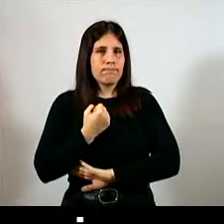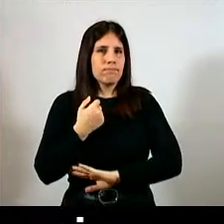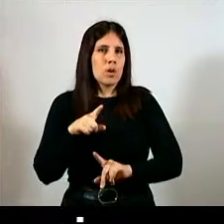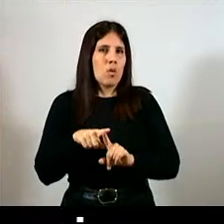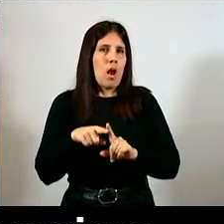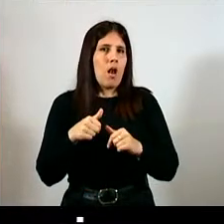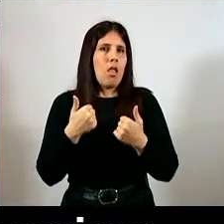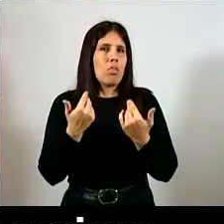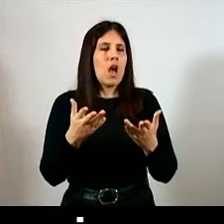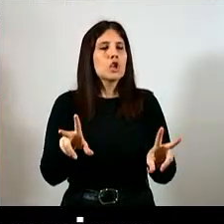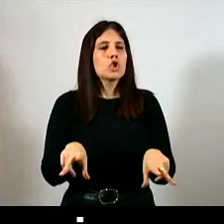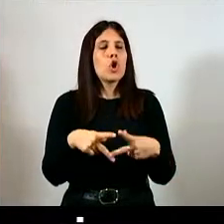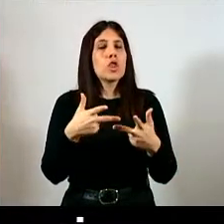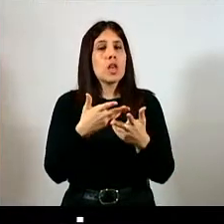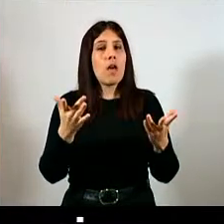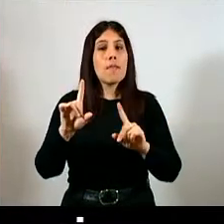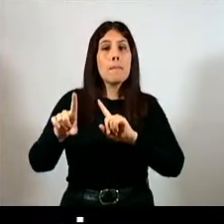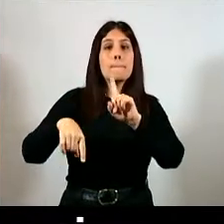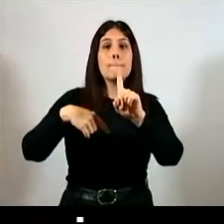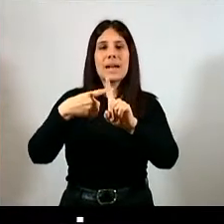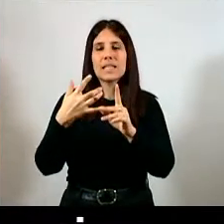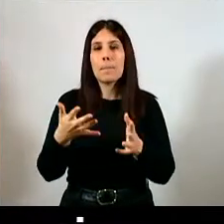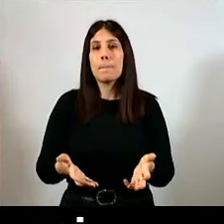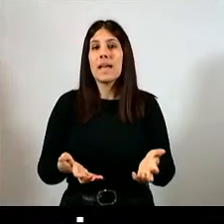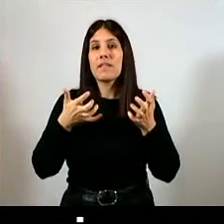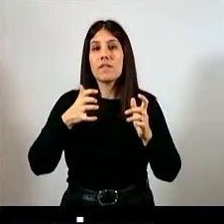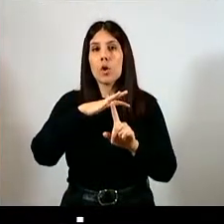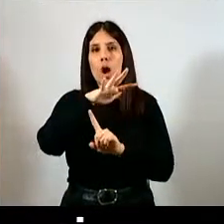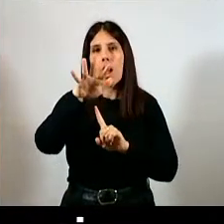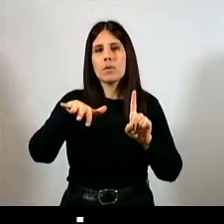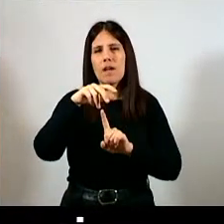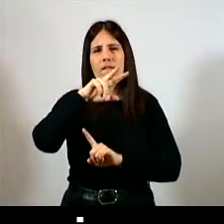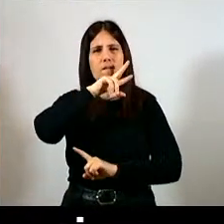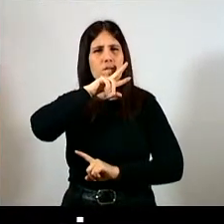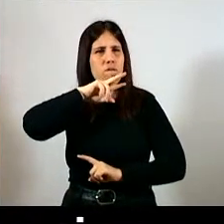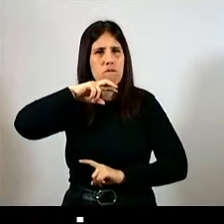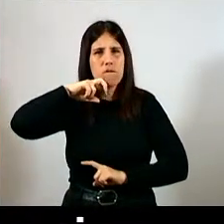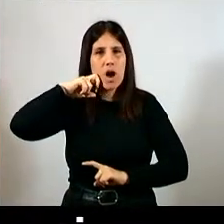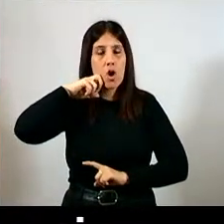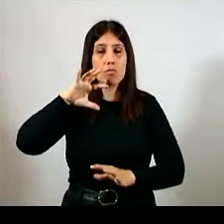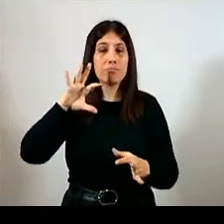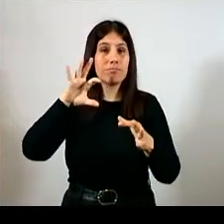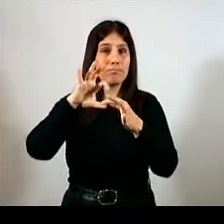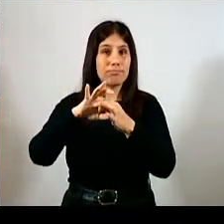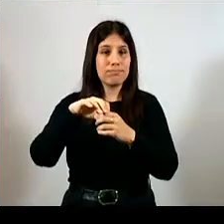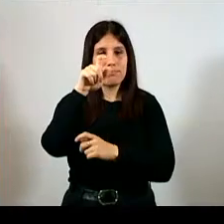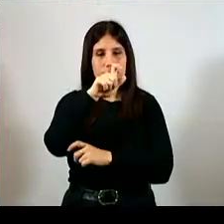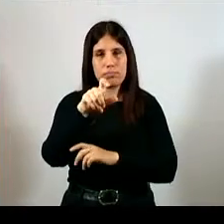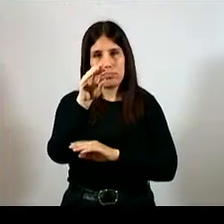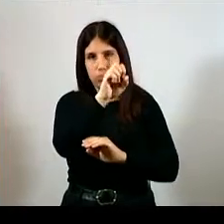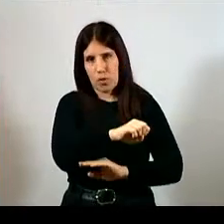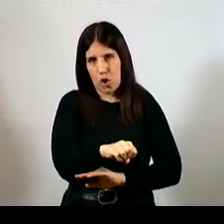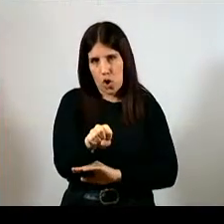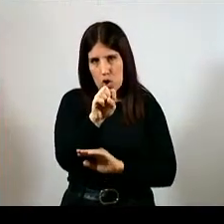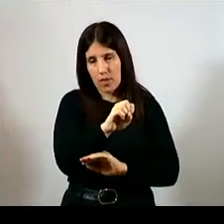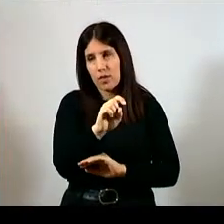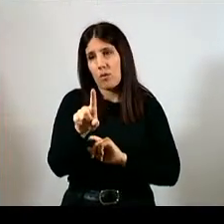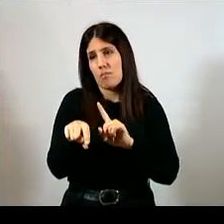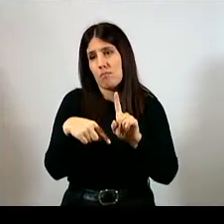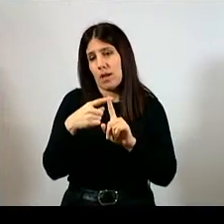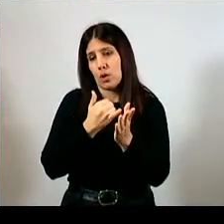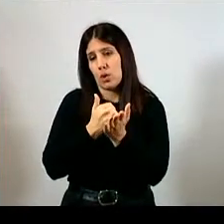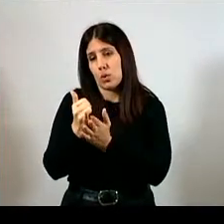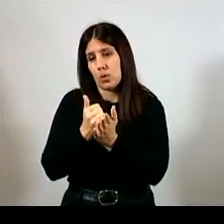sobre todo, generan beneficios ambientales de gran valor relacionado con la protección de poblaciones y los cultivos frente a efectos